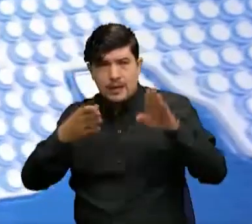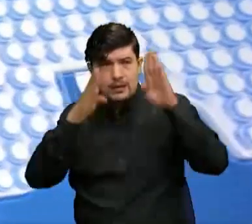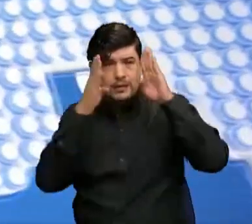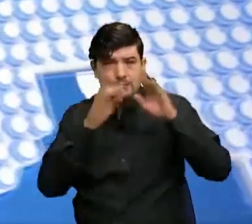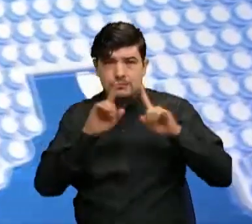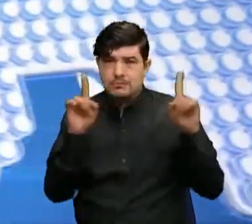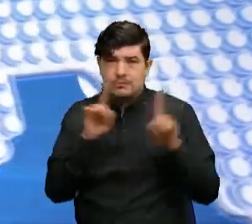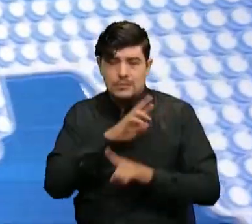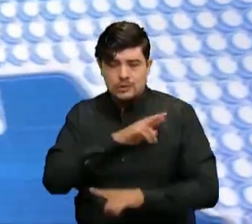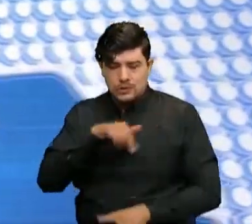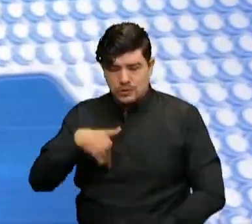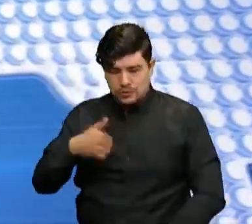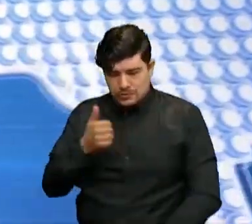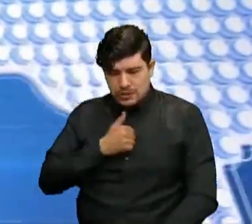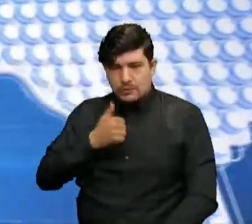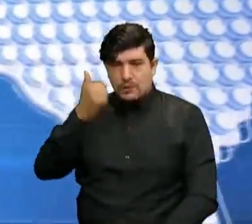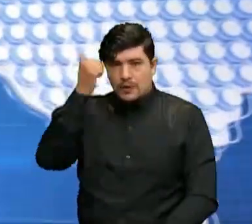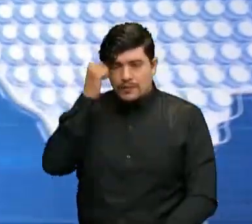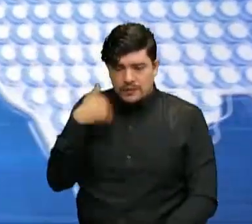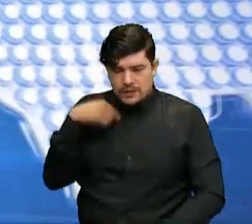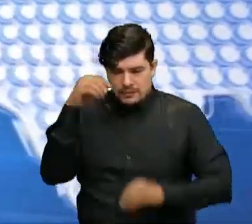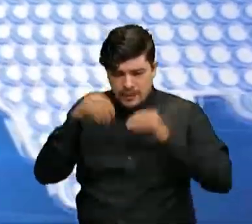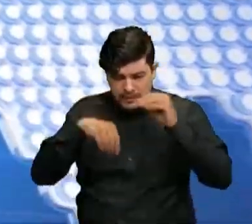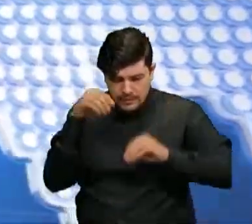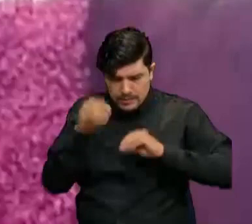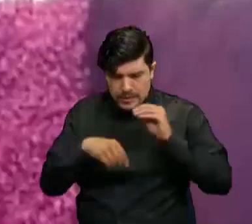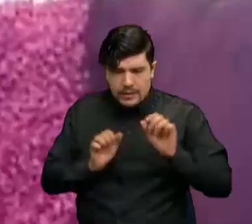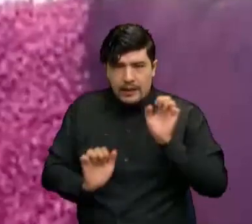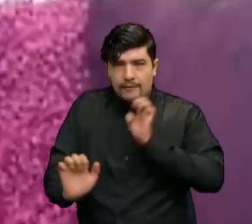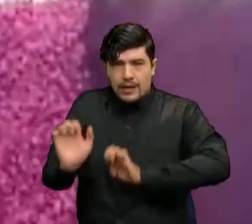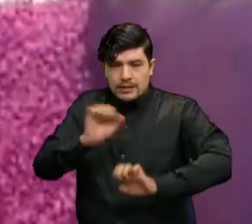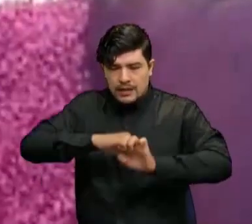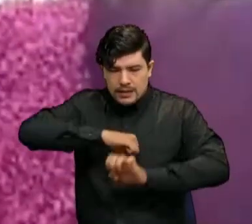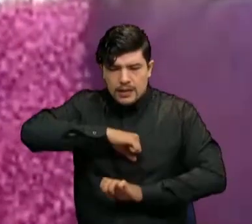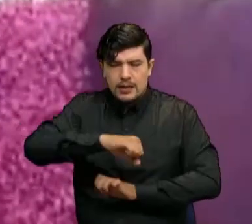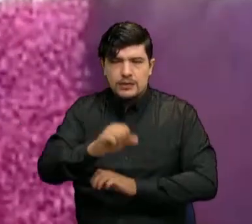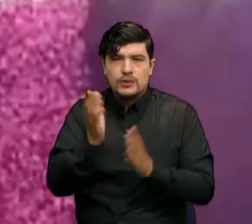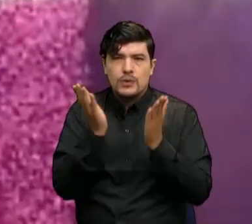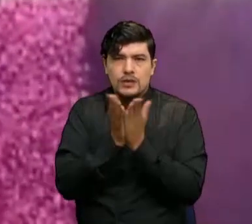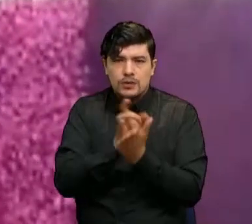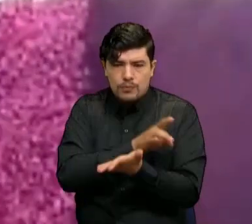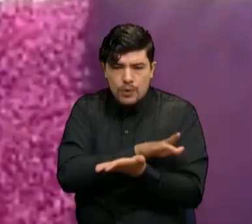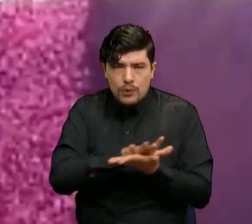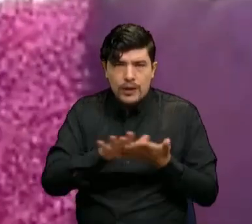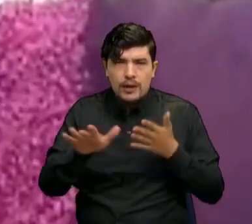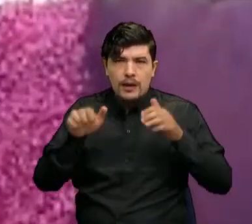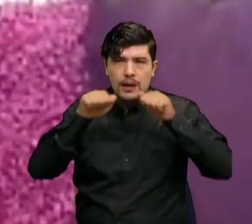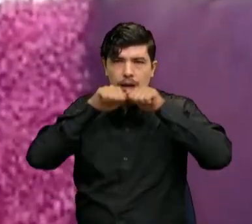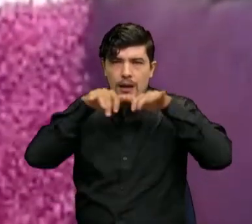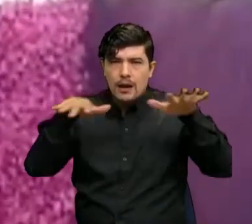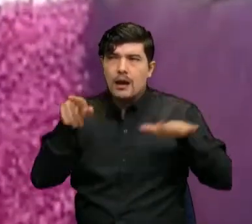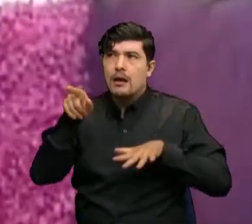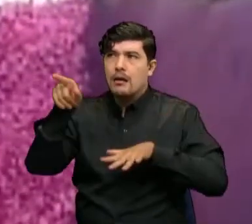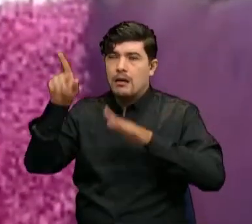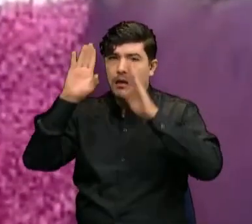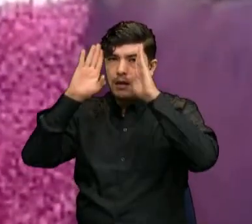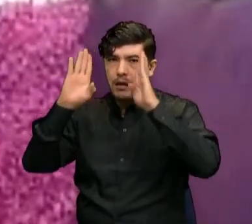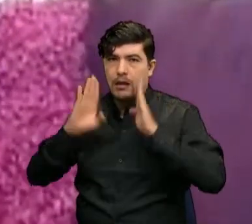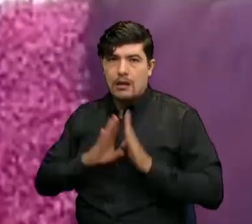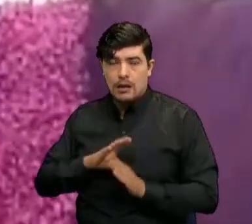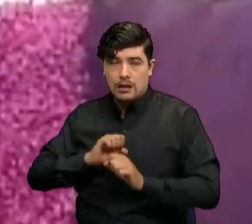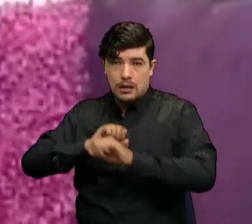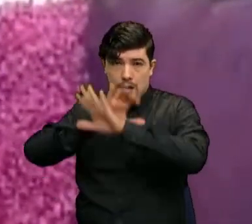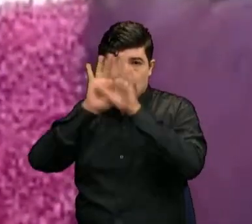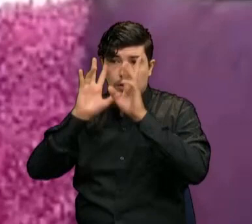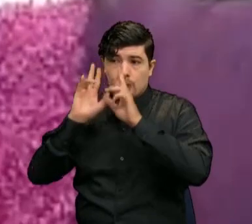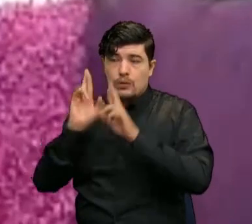la defensa de la financiación de la educación pública gratuita, financiada y administrada por el Estado. Por supuesto, defendemos los derechos de